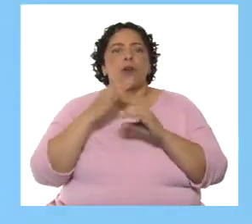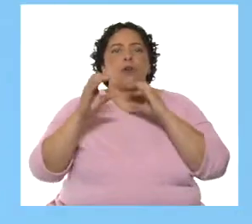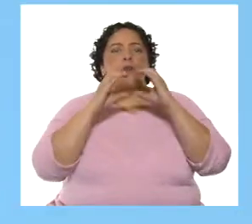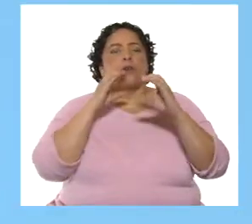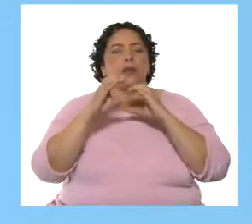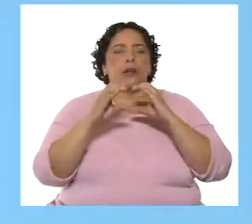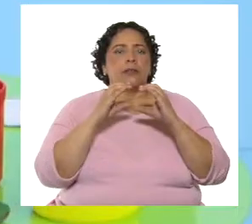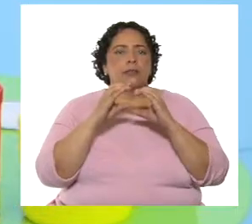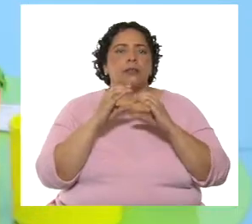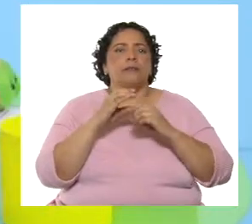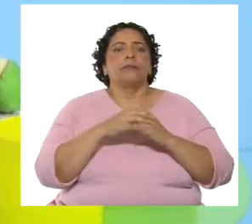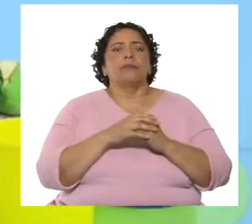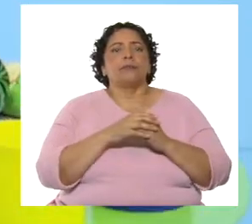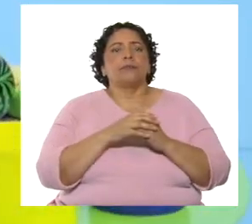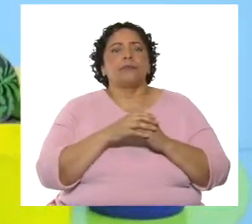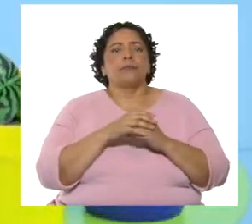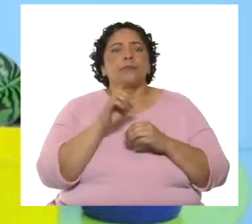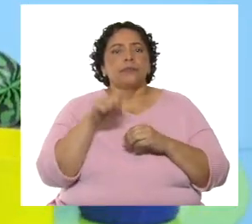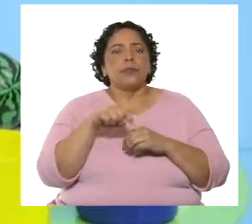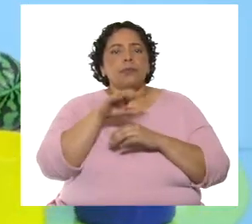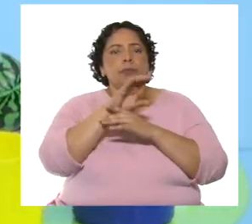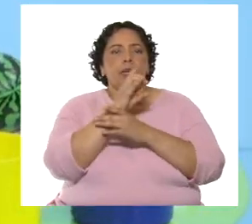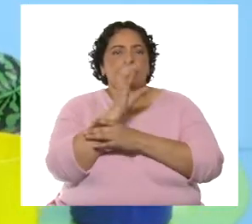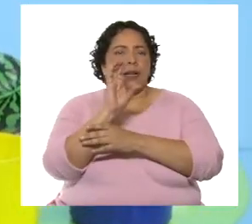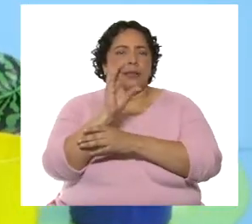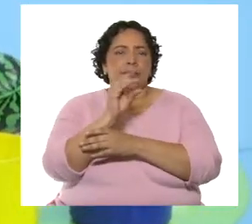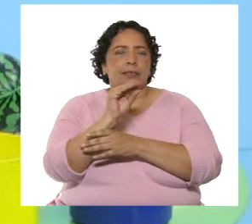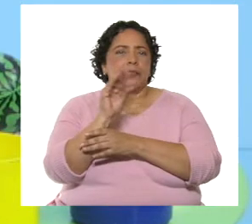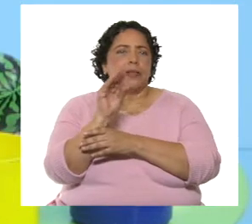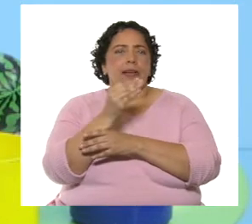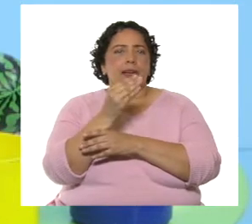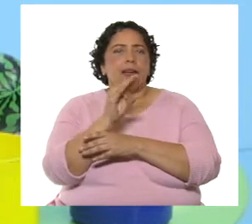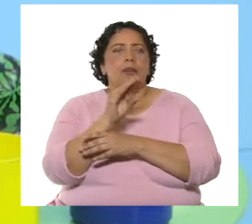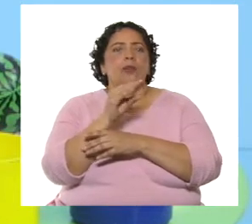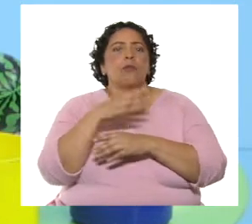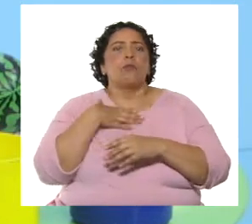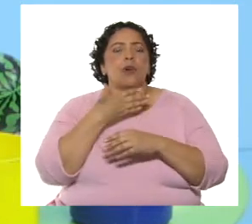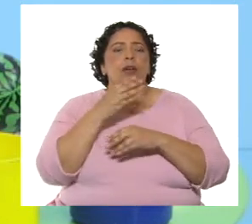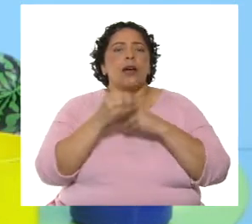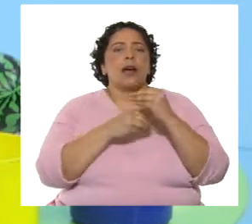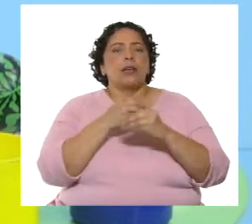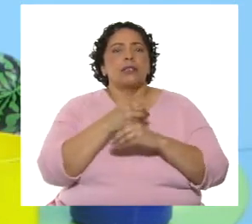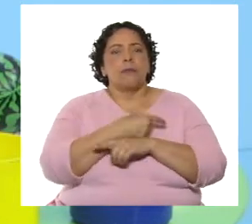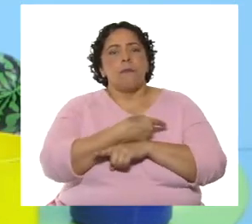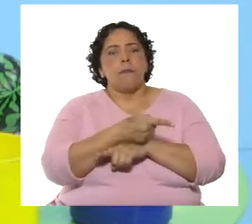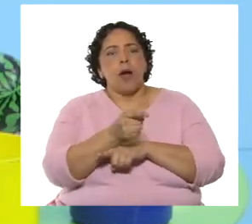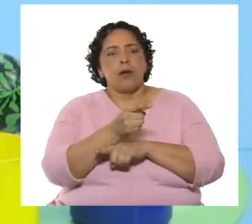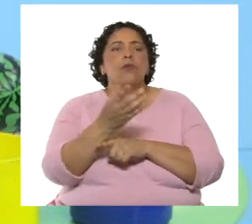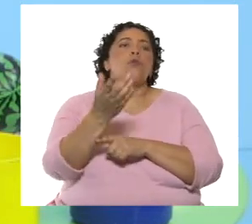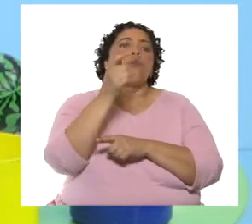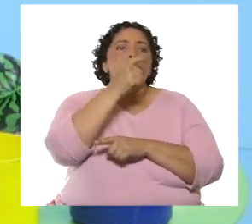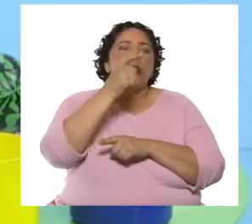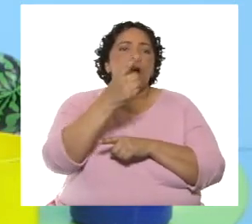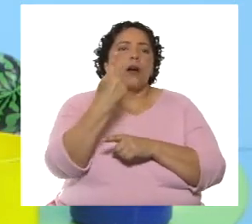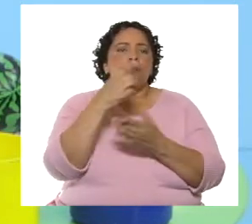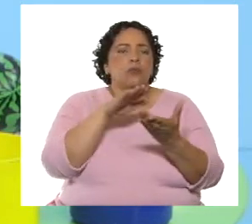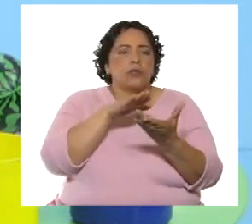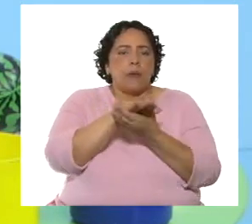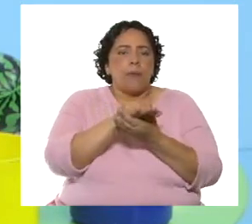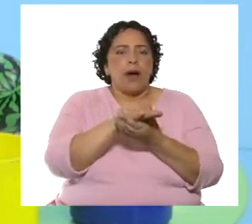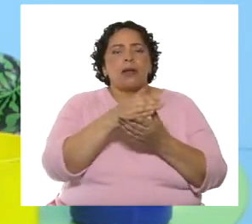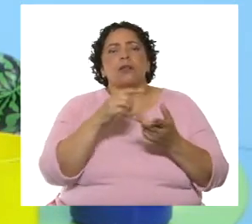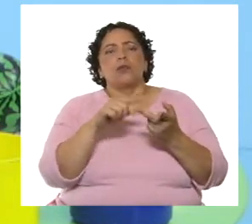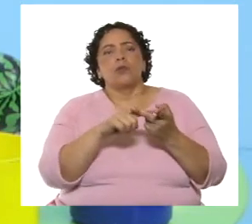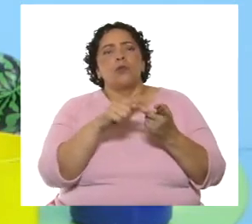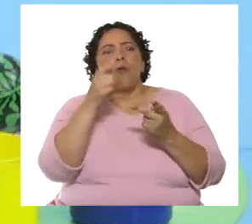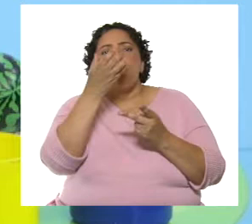comunicarse. Aquí también el títere puede hacer mandos de que tráiganme unos zapatos, tráiganme